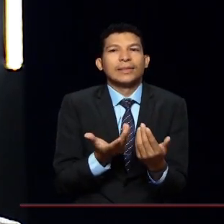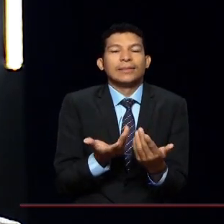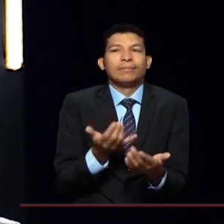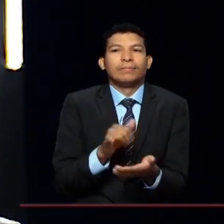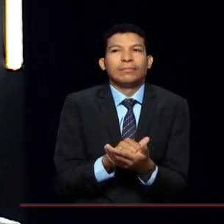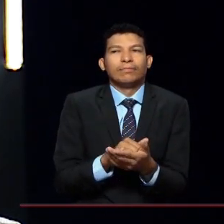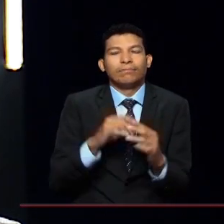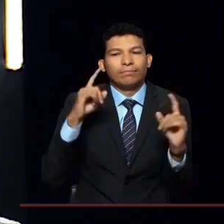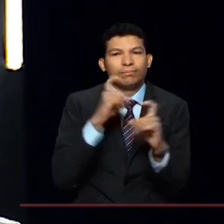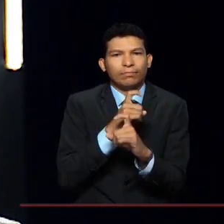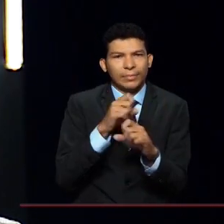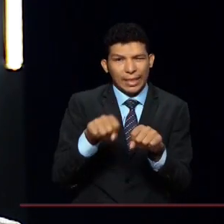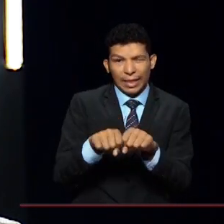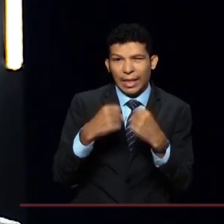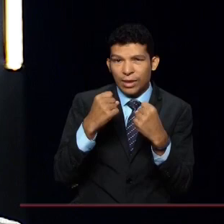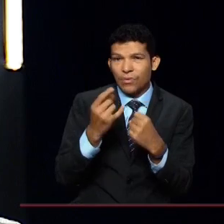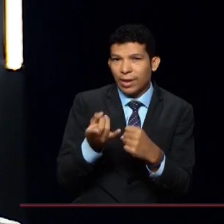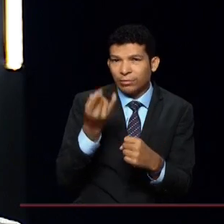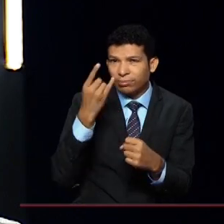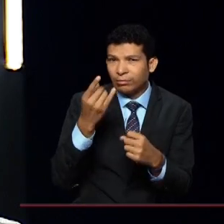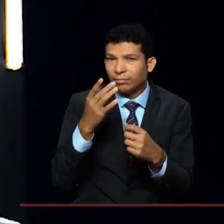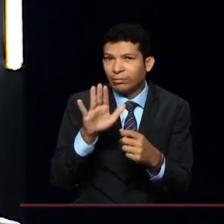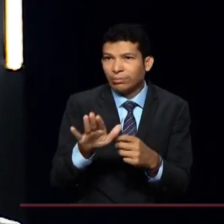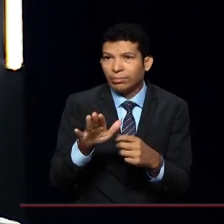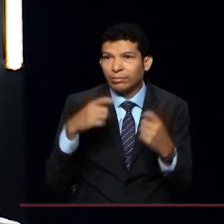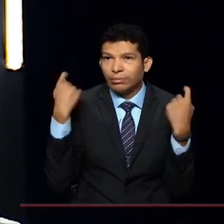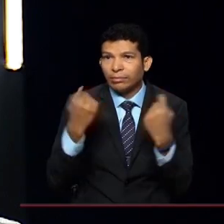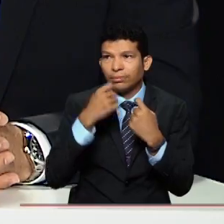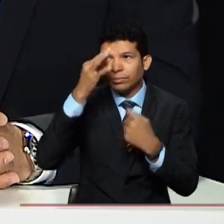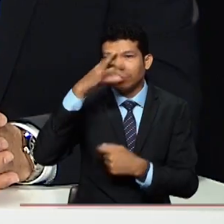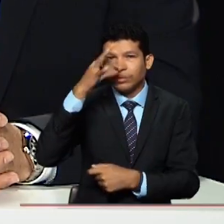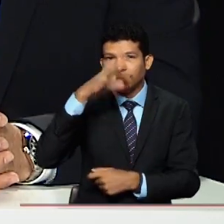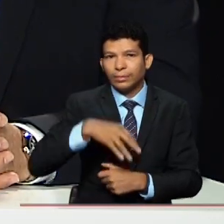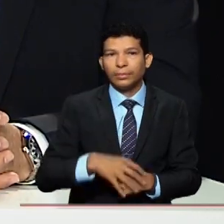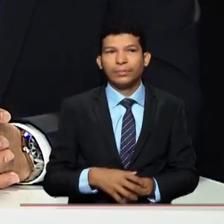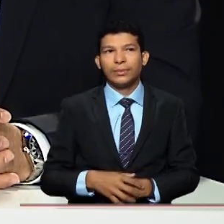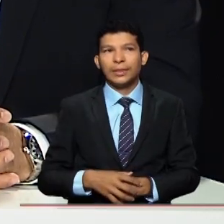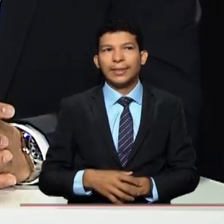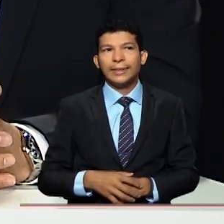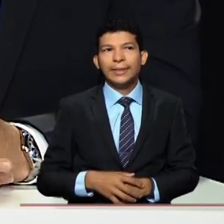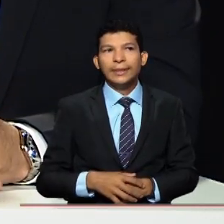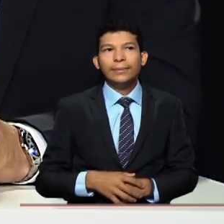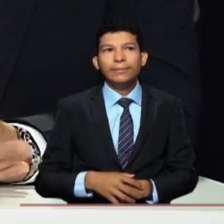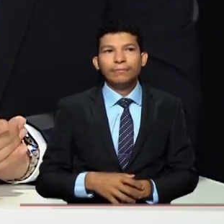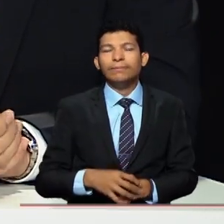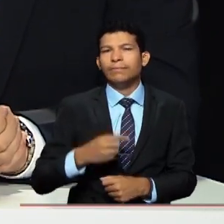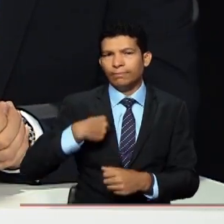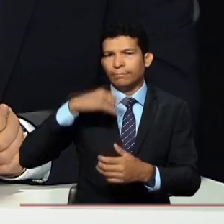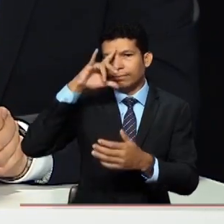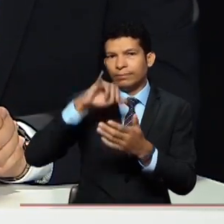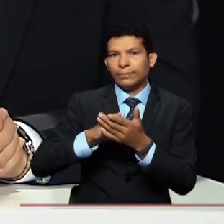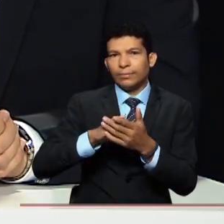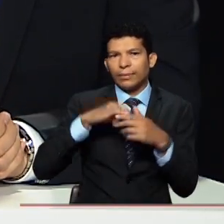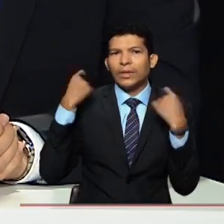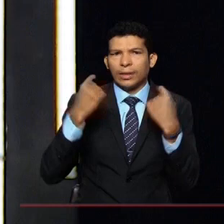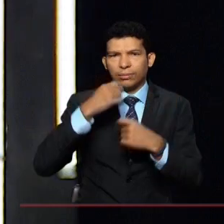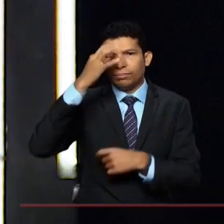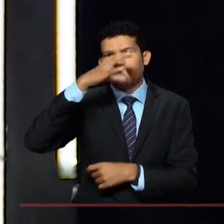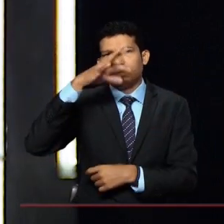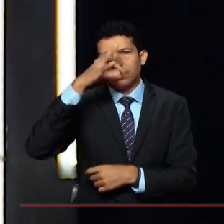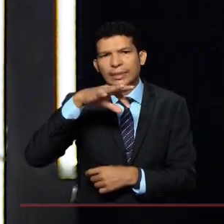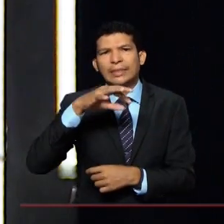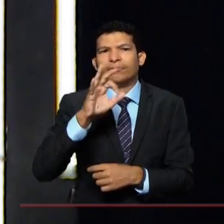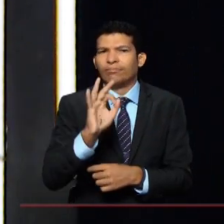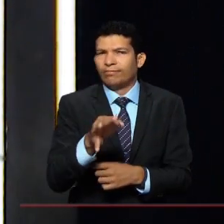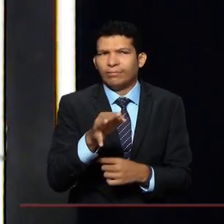moneda? ¿Hizo daño de alguna manera la llamada campaña sucia? Pues, Gigi, televidente, yo pienso que la campaña sucia le hizo